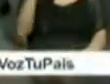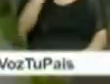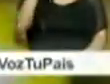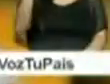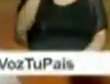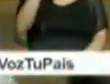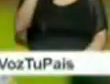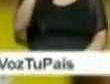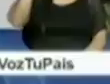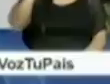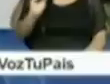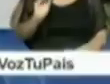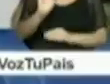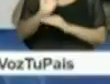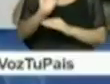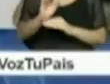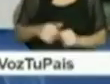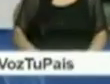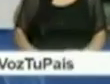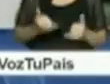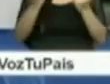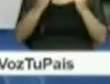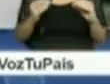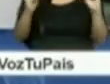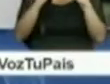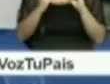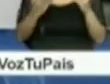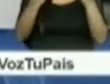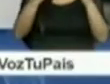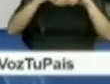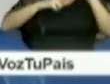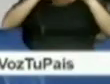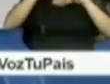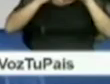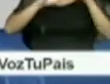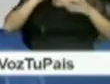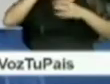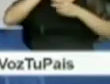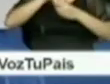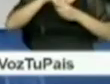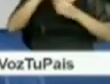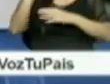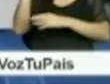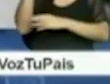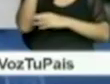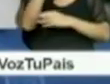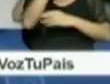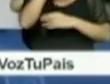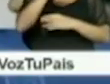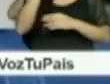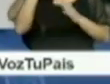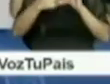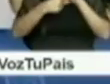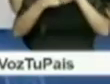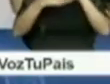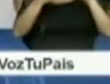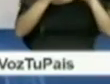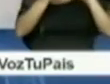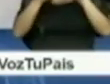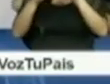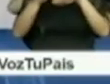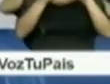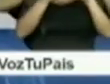potencia a todo el Ecuador. Esta magnífica obra de la ingeniería en el corazón de la selva ecuatoriana, muestra de la cooperación